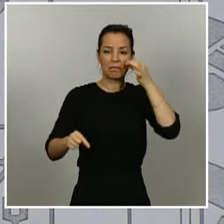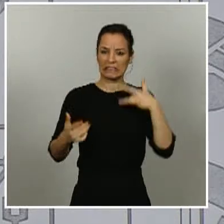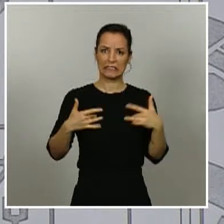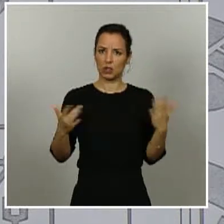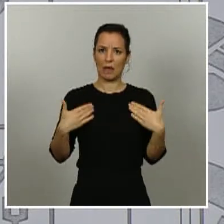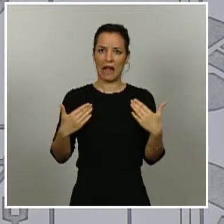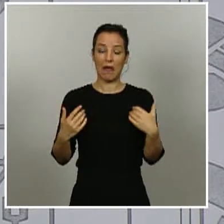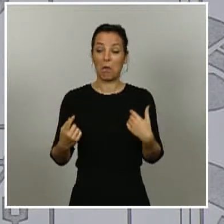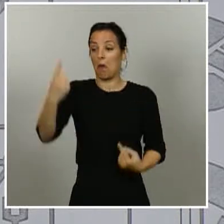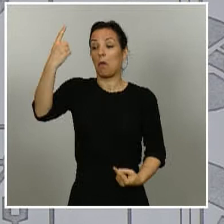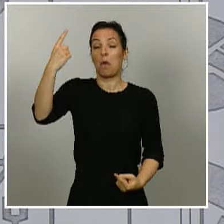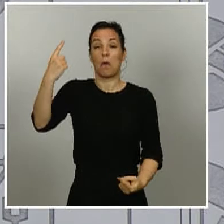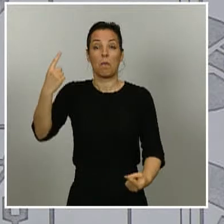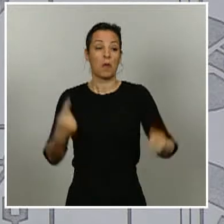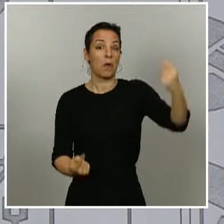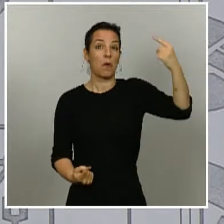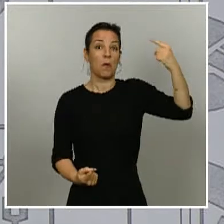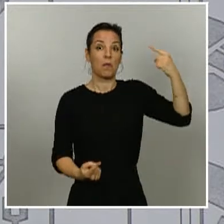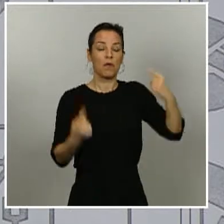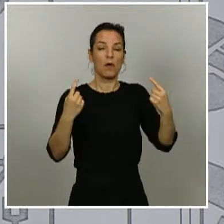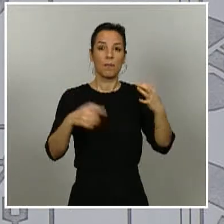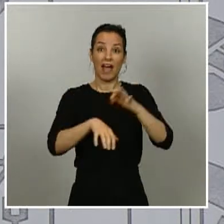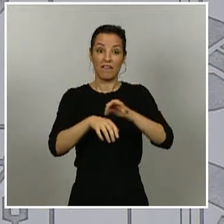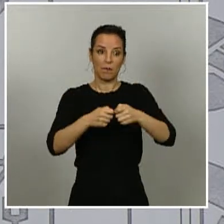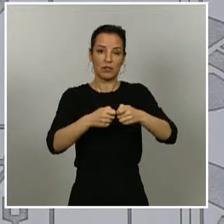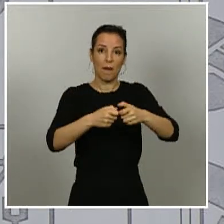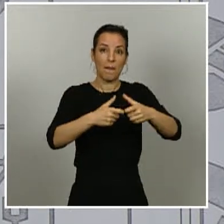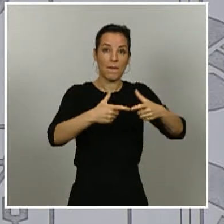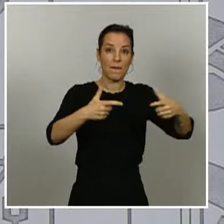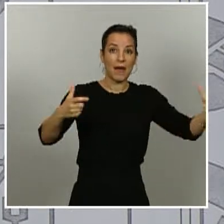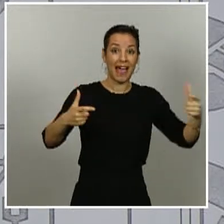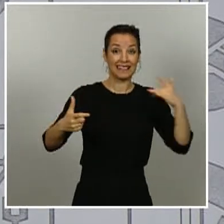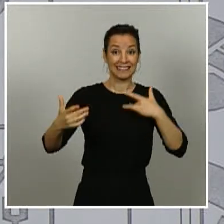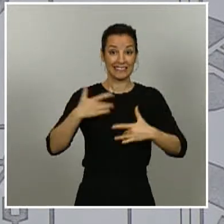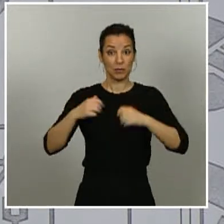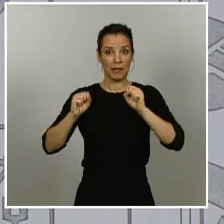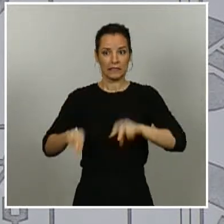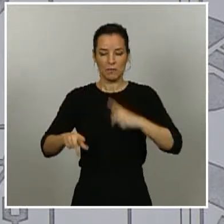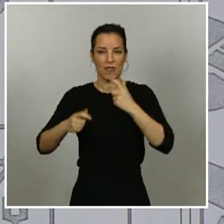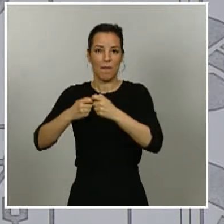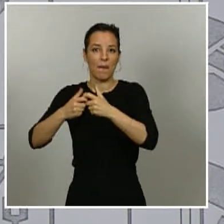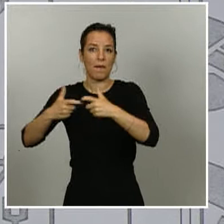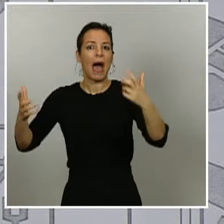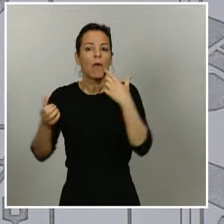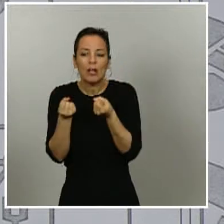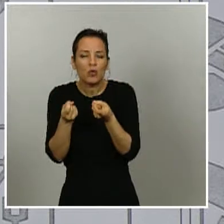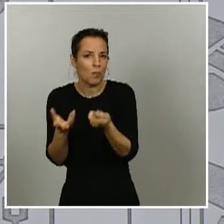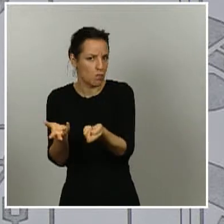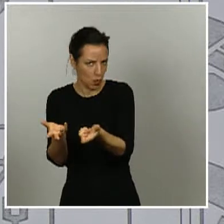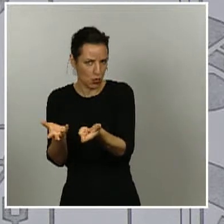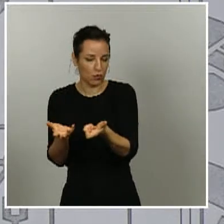un número mayor, aunque porcentualmente siga siendo pequeño. Por lo tanto, en un momento determinado, y cuando lo que queremos ahora mismo